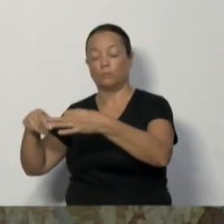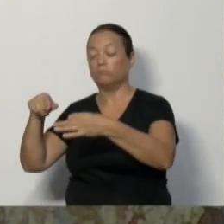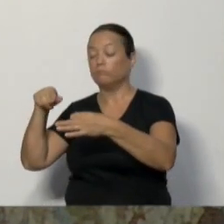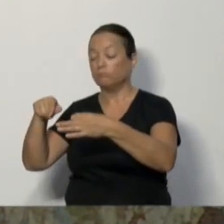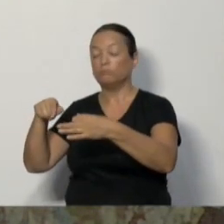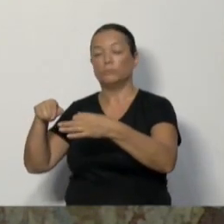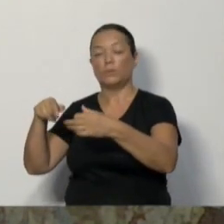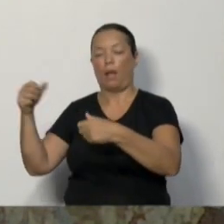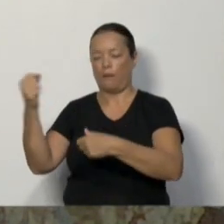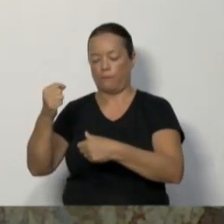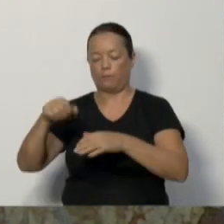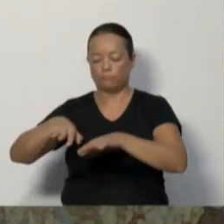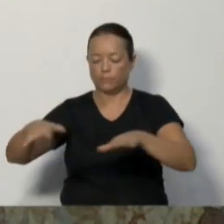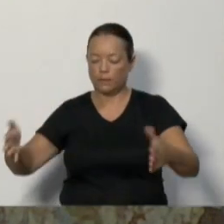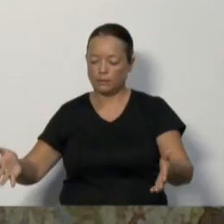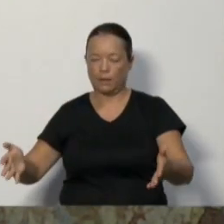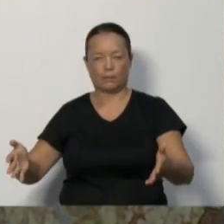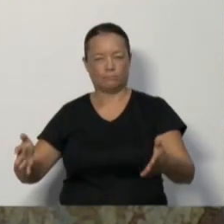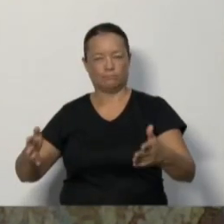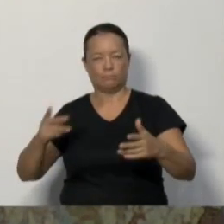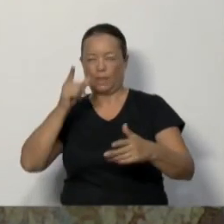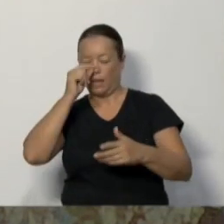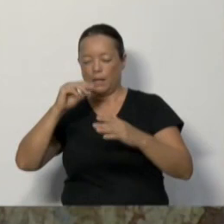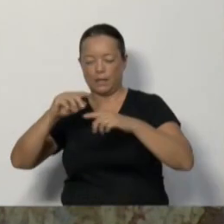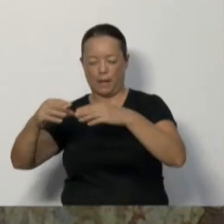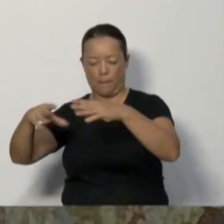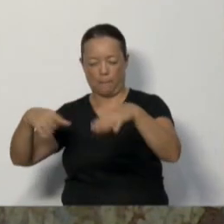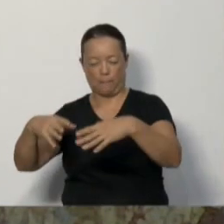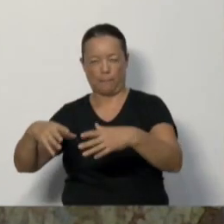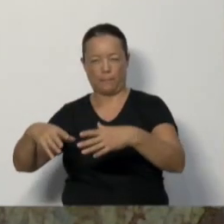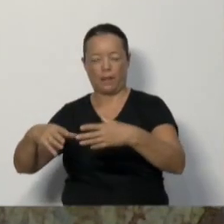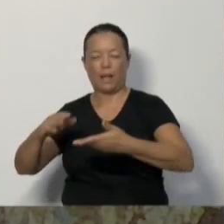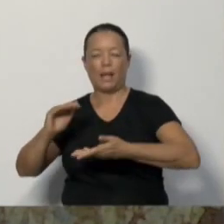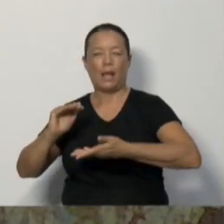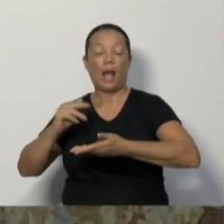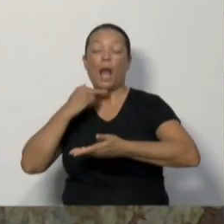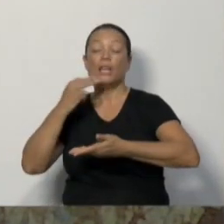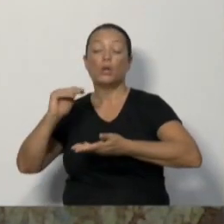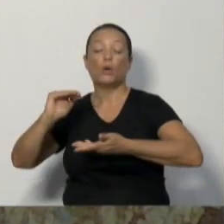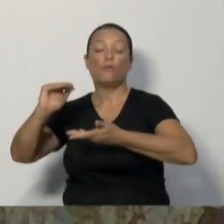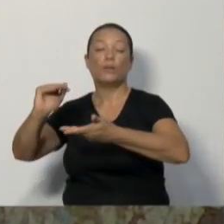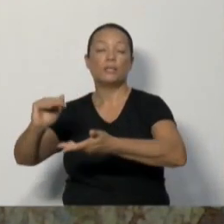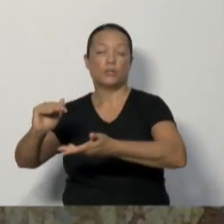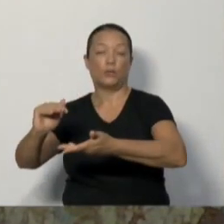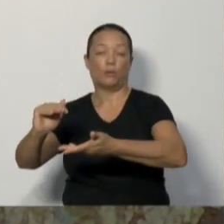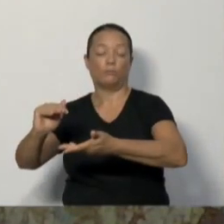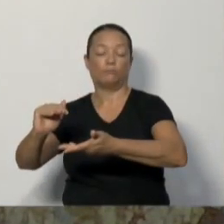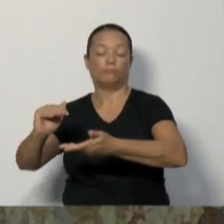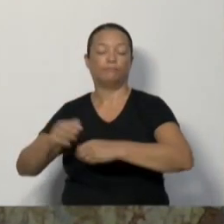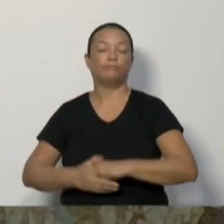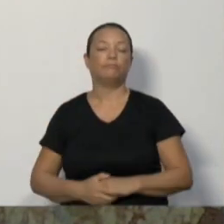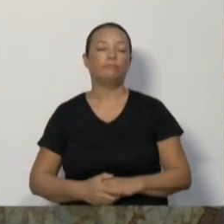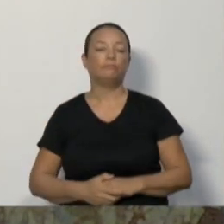altar, dispuso la leña, ató a su hijo Isaac y lo puso sobre el altar encima de la